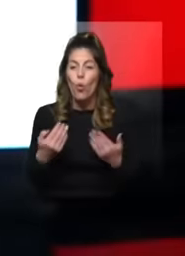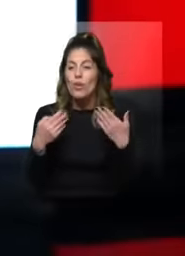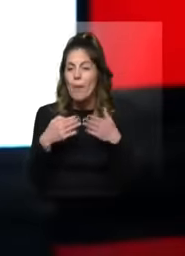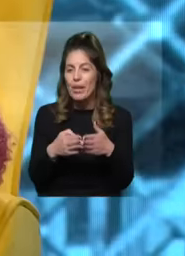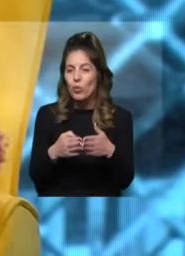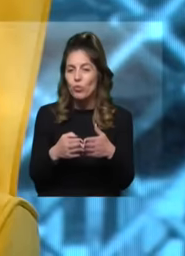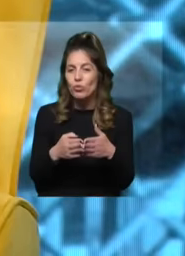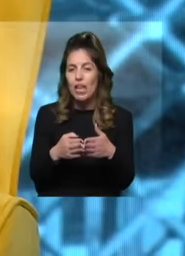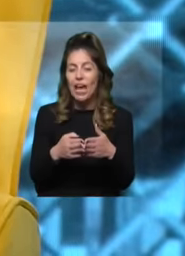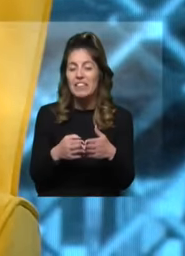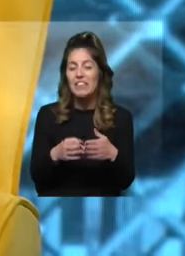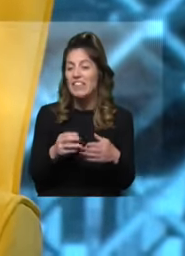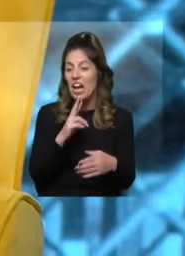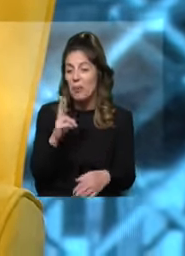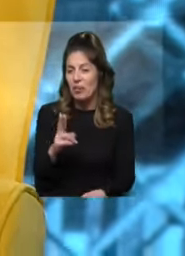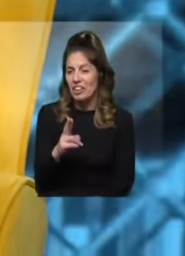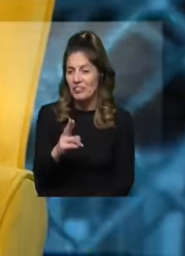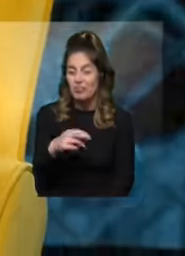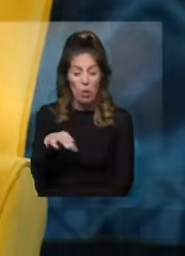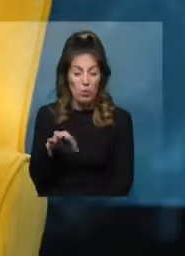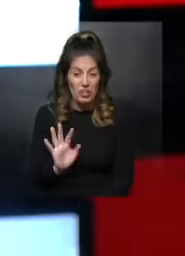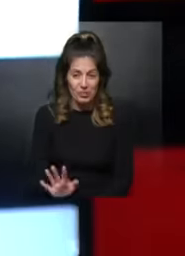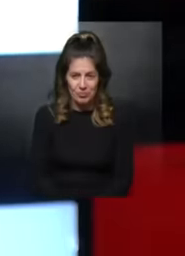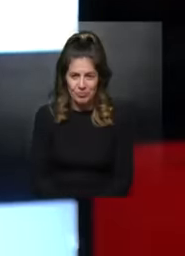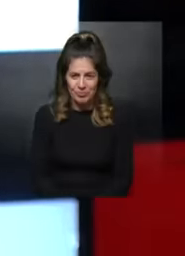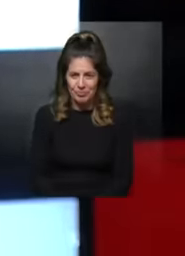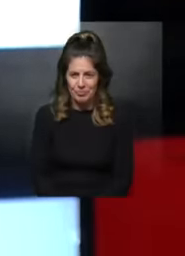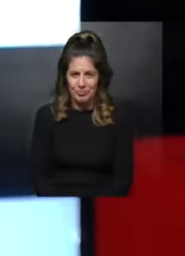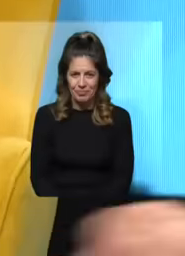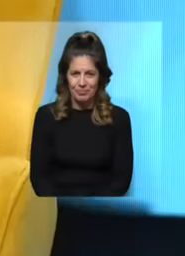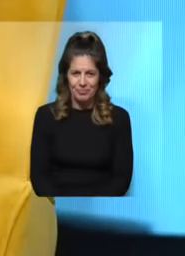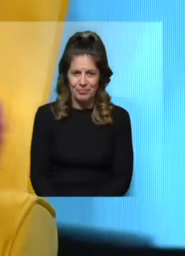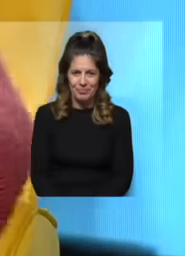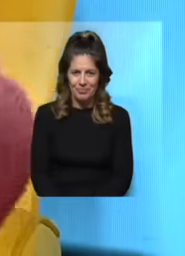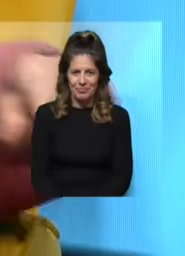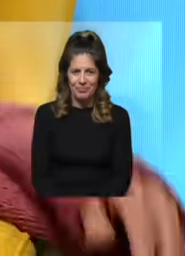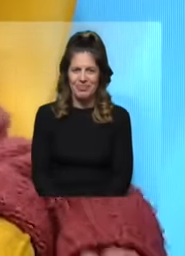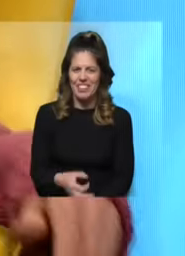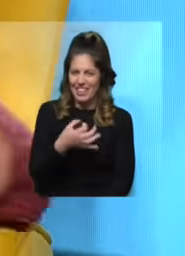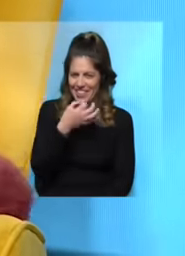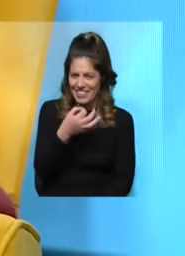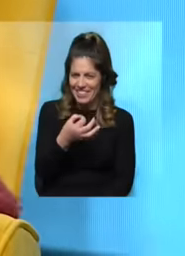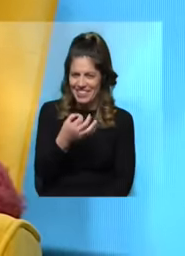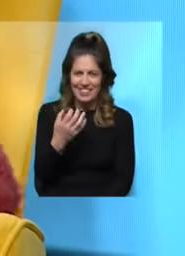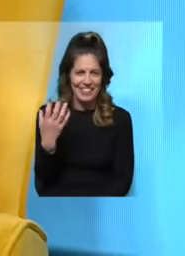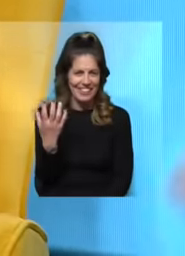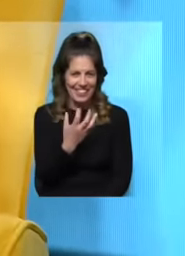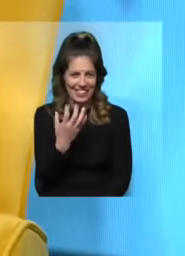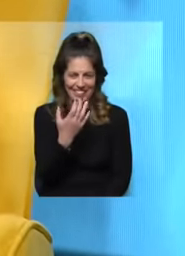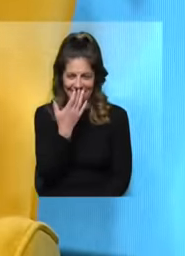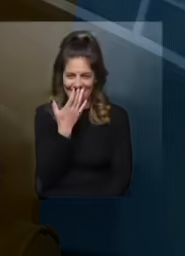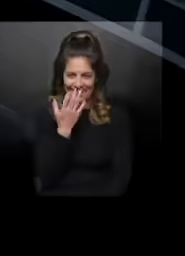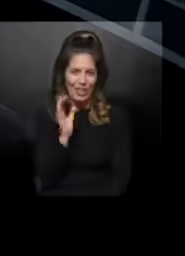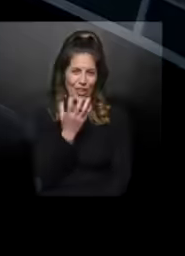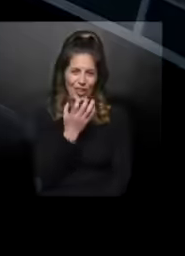lo único que tienen que hacer ustedes es contestarla. Oh, ¡qué pregunta! ¿Qué dice? Esta es terrible. No, no es